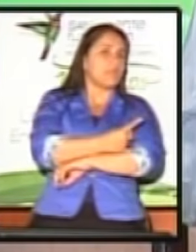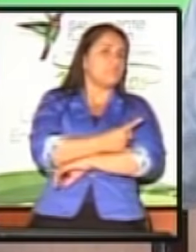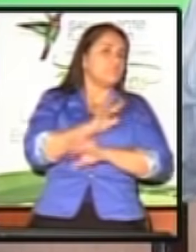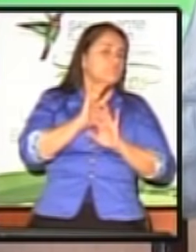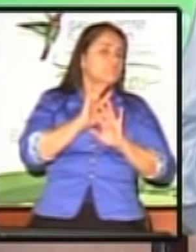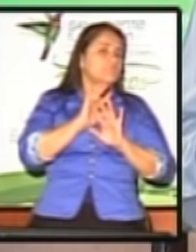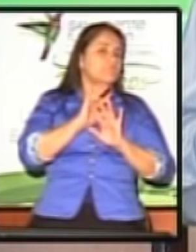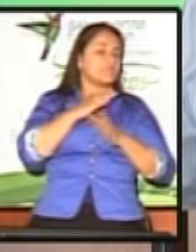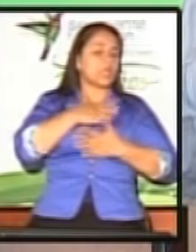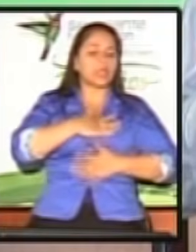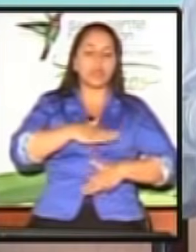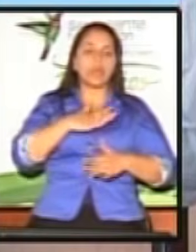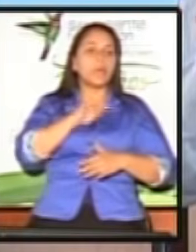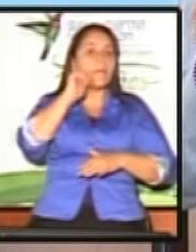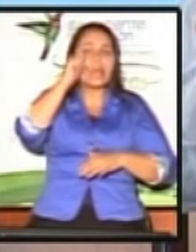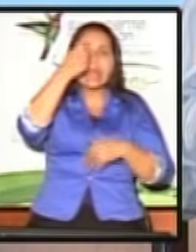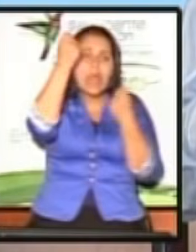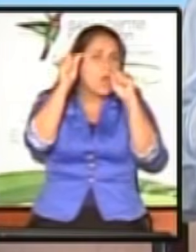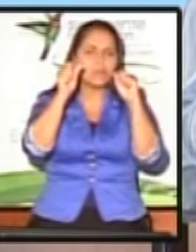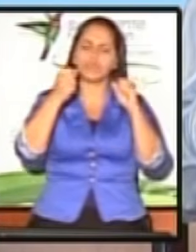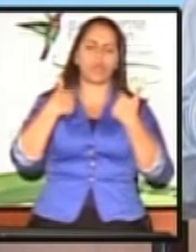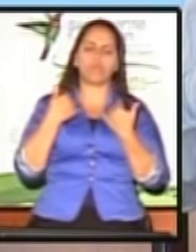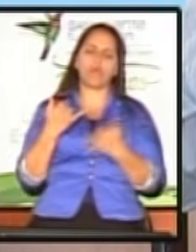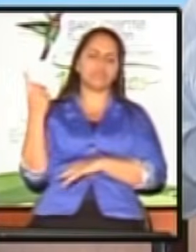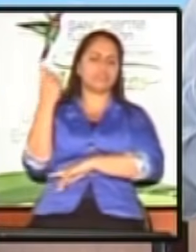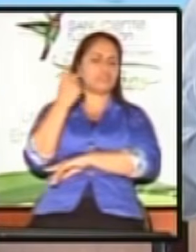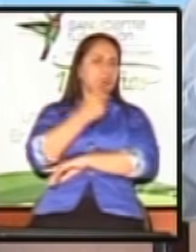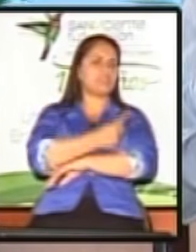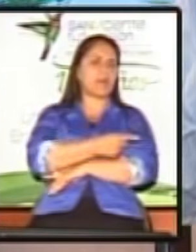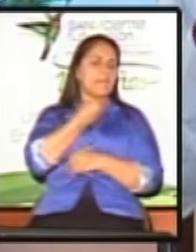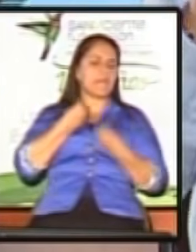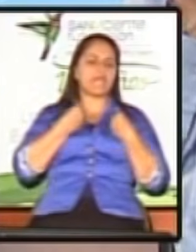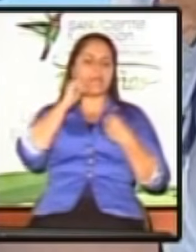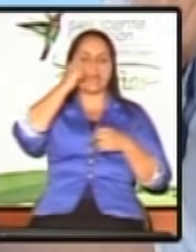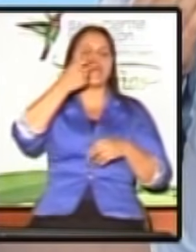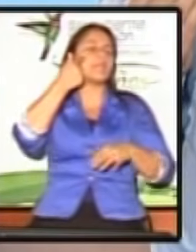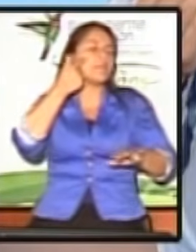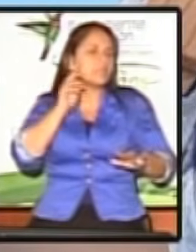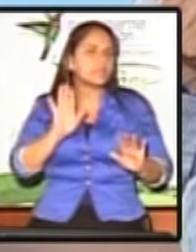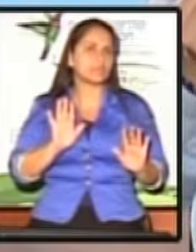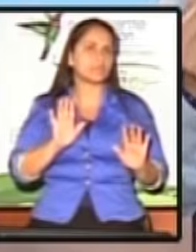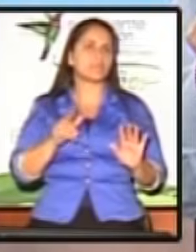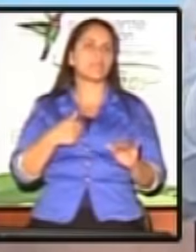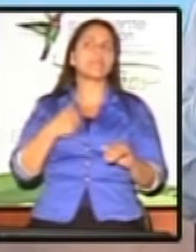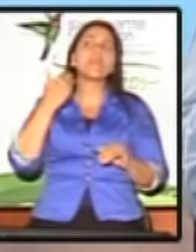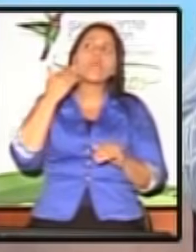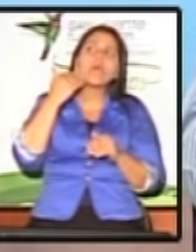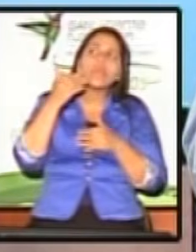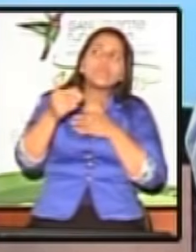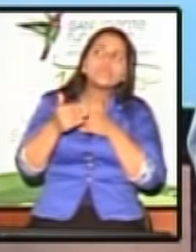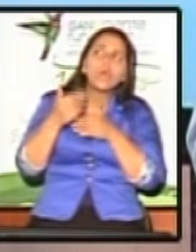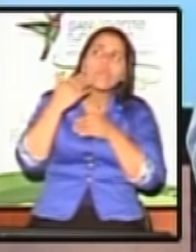paliativos. Cada día va teniendo su afán. Cuando uno empieza a preguntar por plazos, corre el riesgo